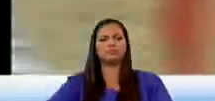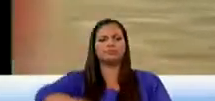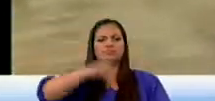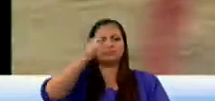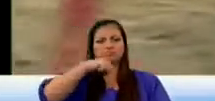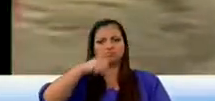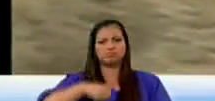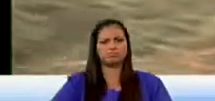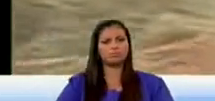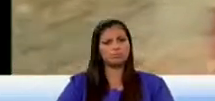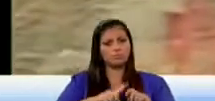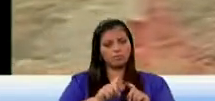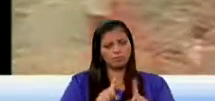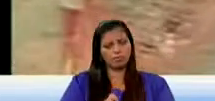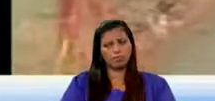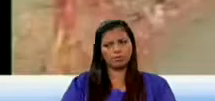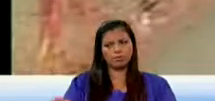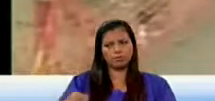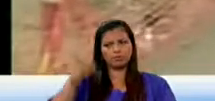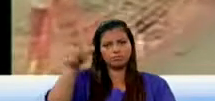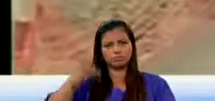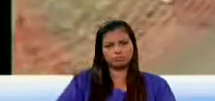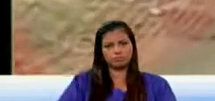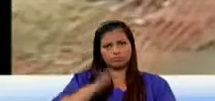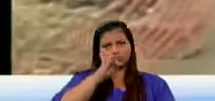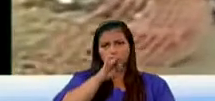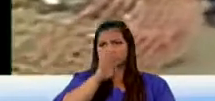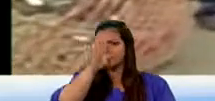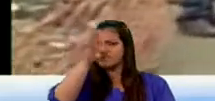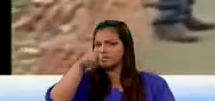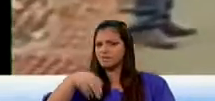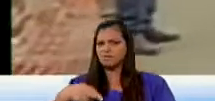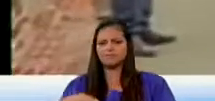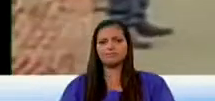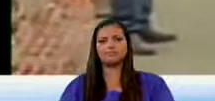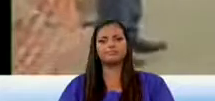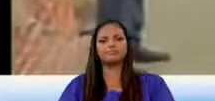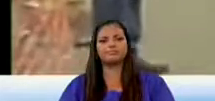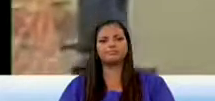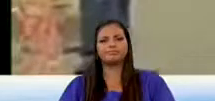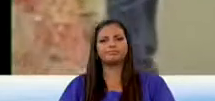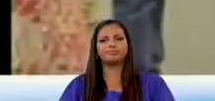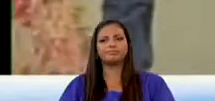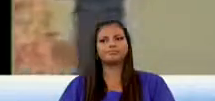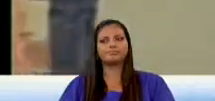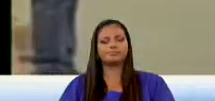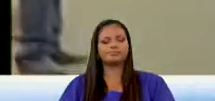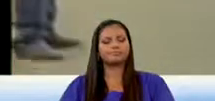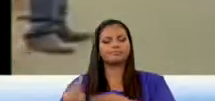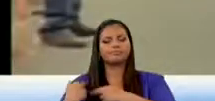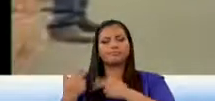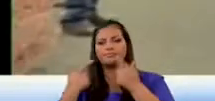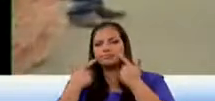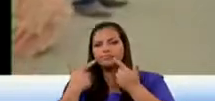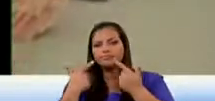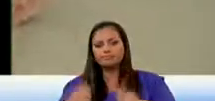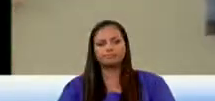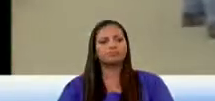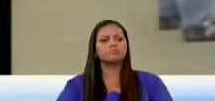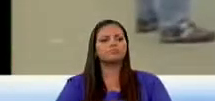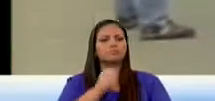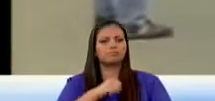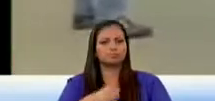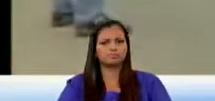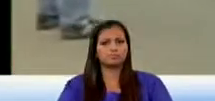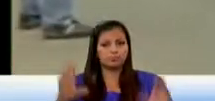CTE siempre están ahí? Sí. Incluso en las noches, que también es aquí oscuro, ¿no? Bueno, yo hasta la tan tarde no estoy